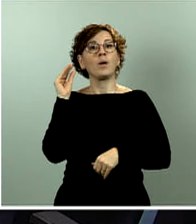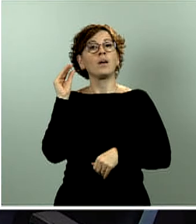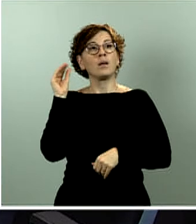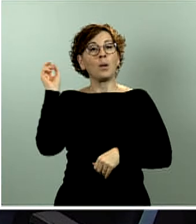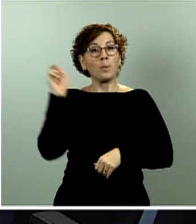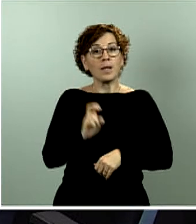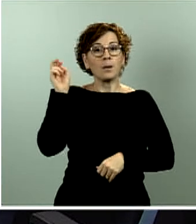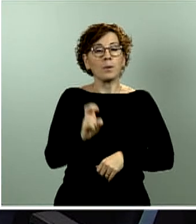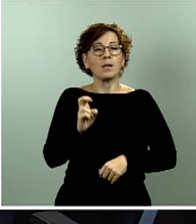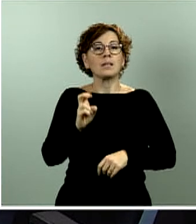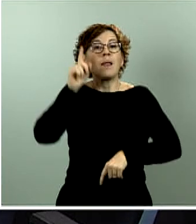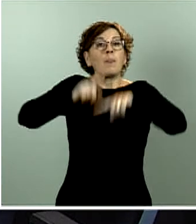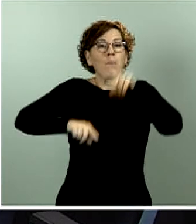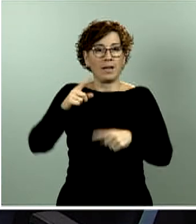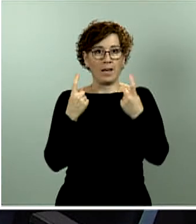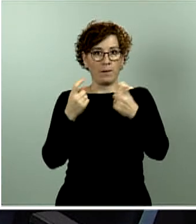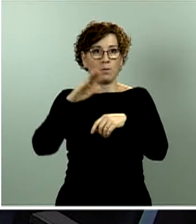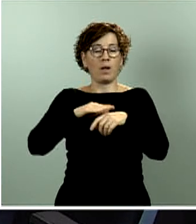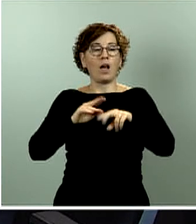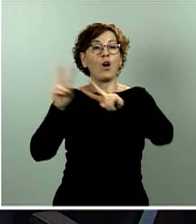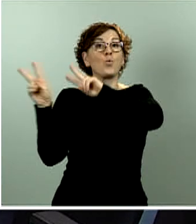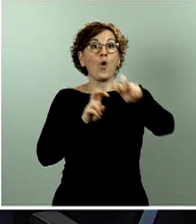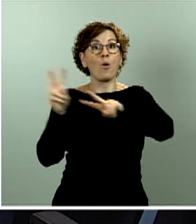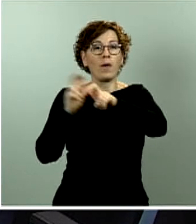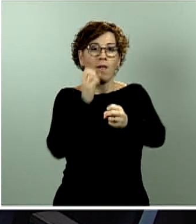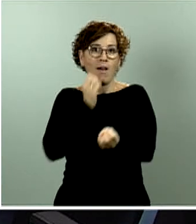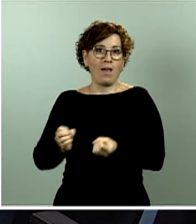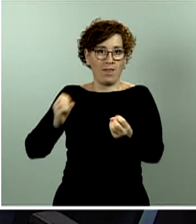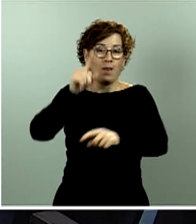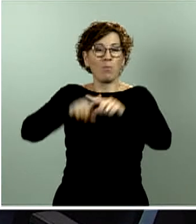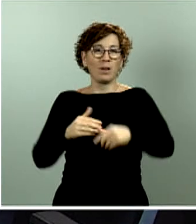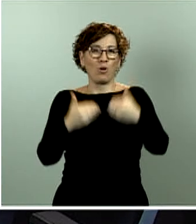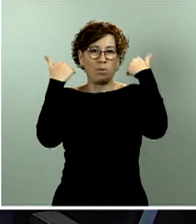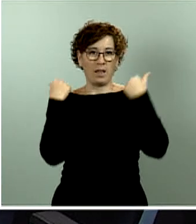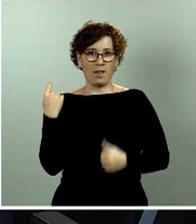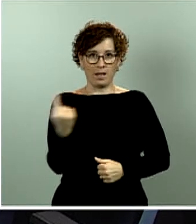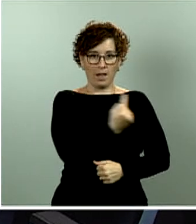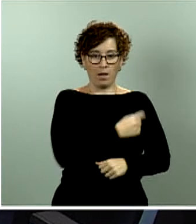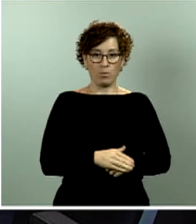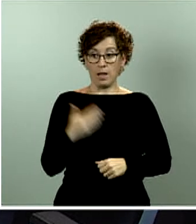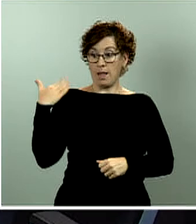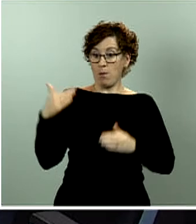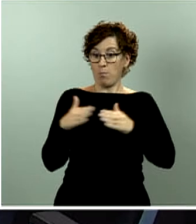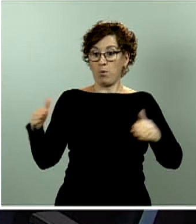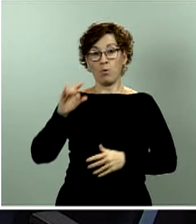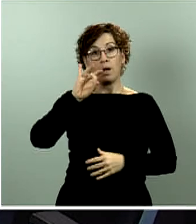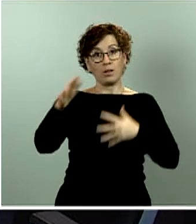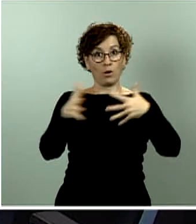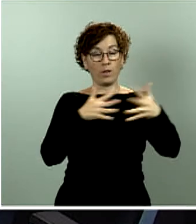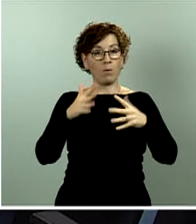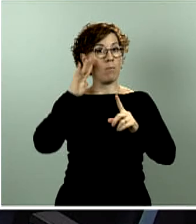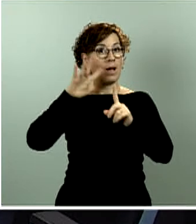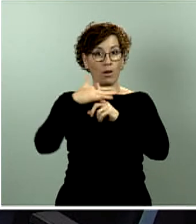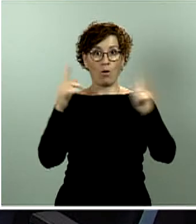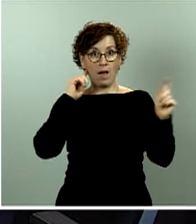para transmitir las novedades de sus respectivas competencias. Desde que se declaró el estado de alarma el pasado 14 de marzo, el Gobierno, mediante